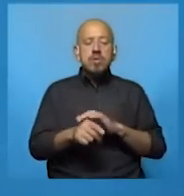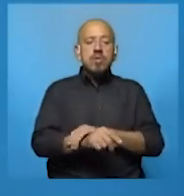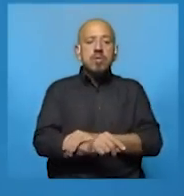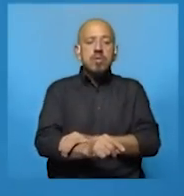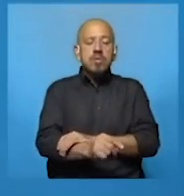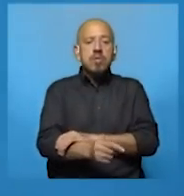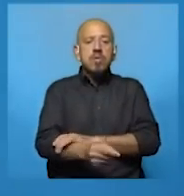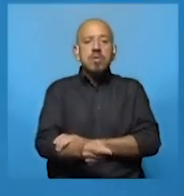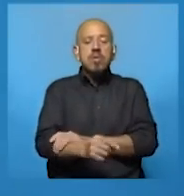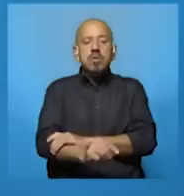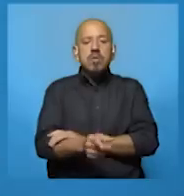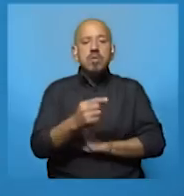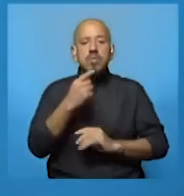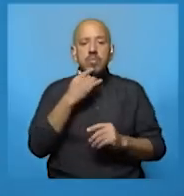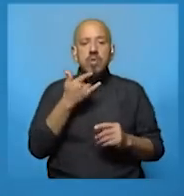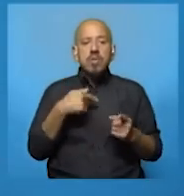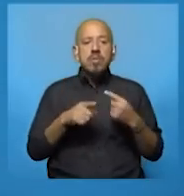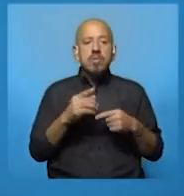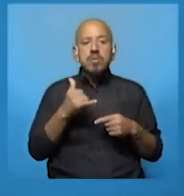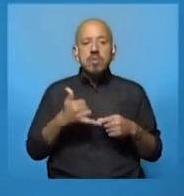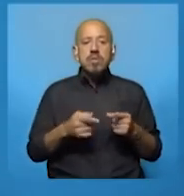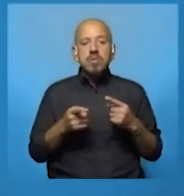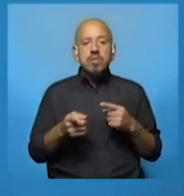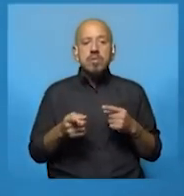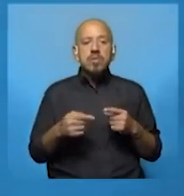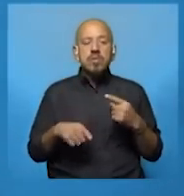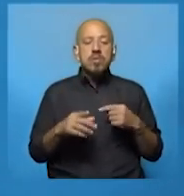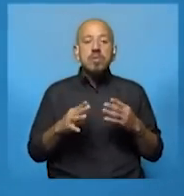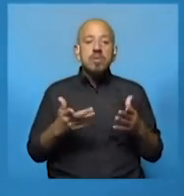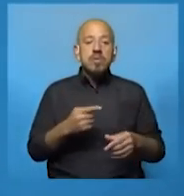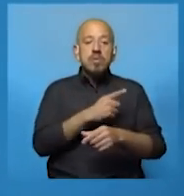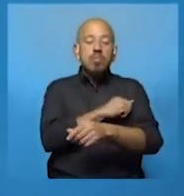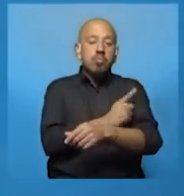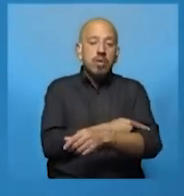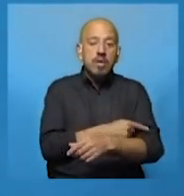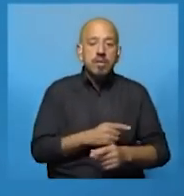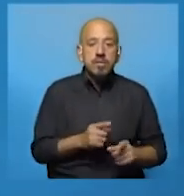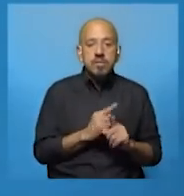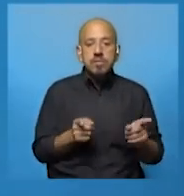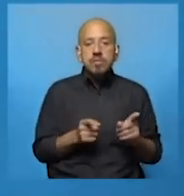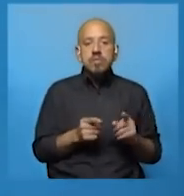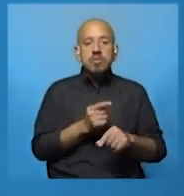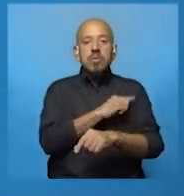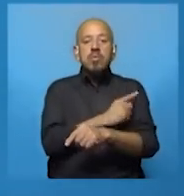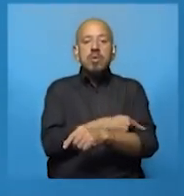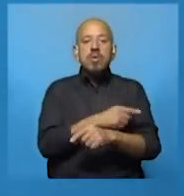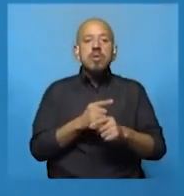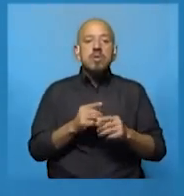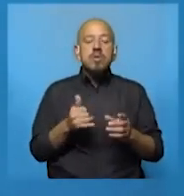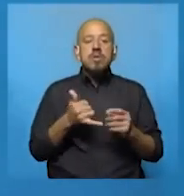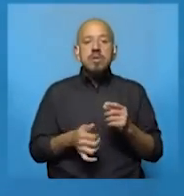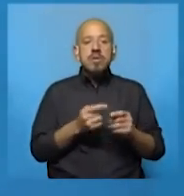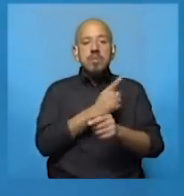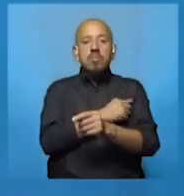que tiene que ver por ejemplo contener algo de poder no con tener poder por sí mismo sino tener